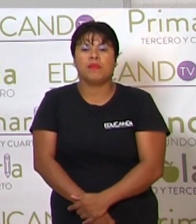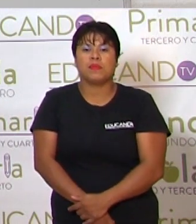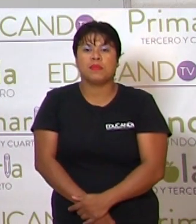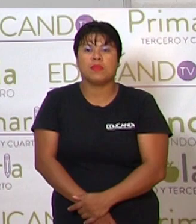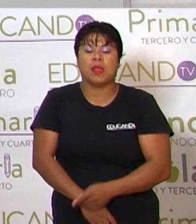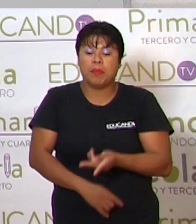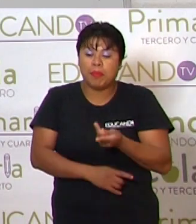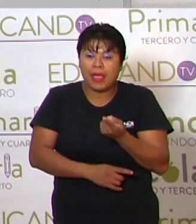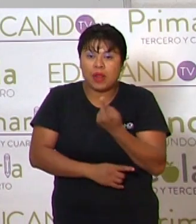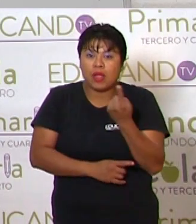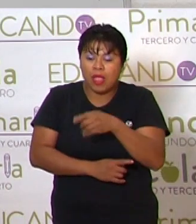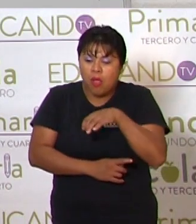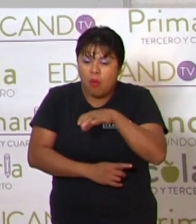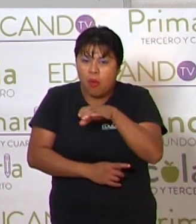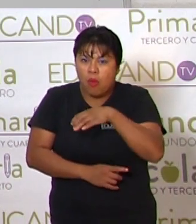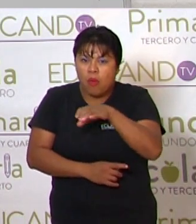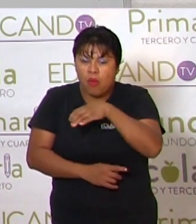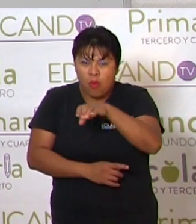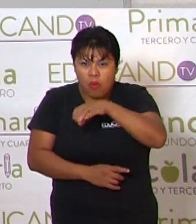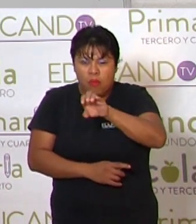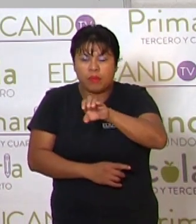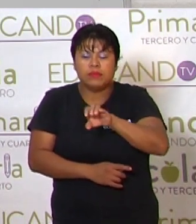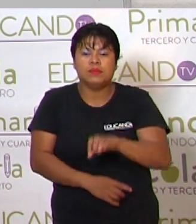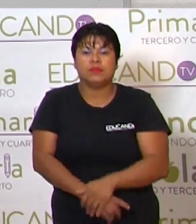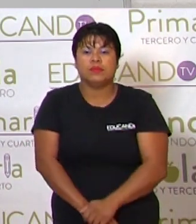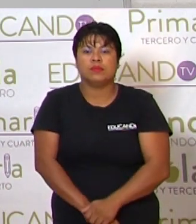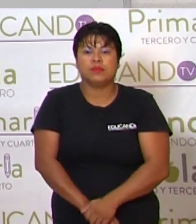que ladra, bien,